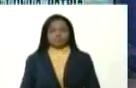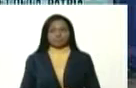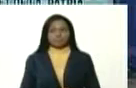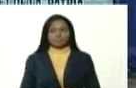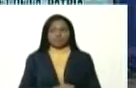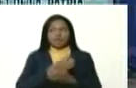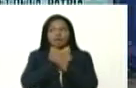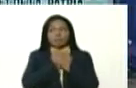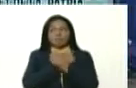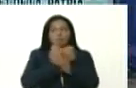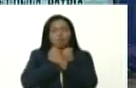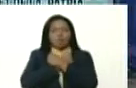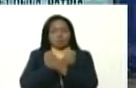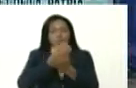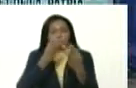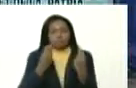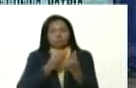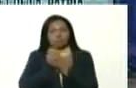Amor.